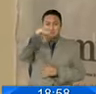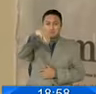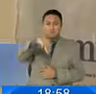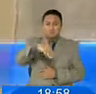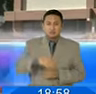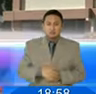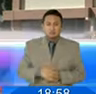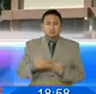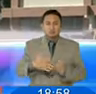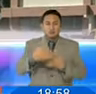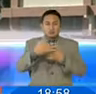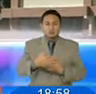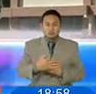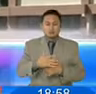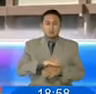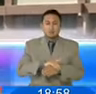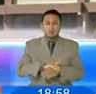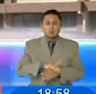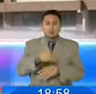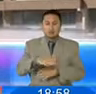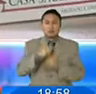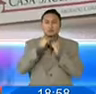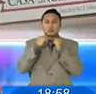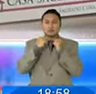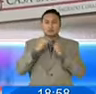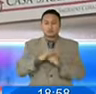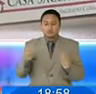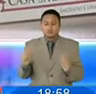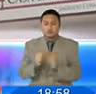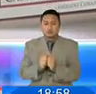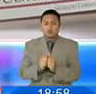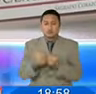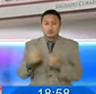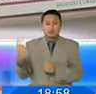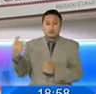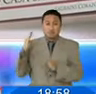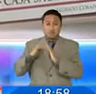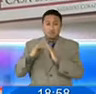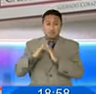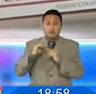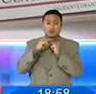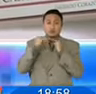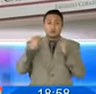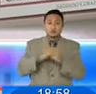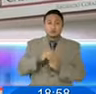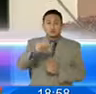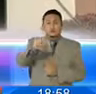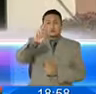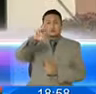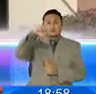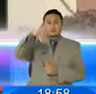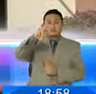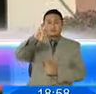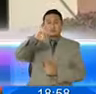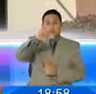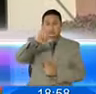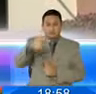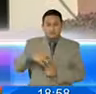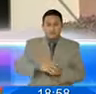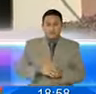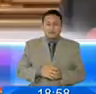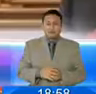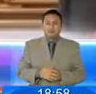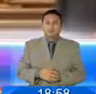así lo confirmaba el cuerpo médico y los sacerdotes que lo acompañaron en la casa sacerdotal en la Armenia 1 en el Valle de los chillos en